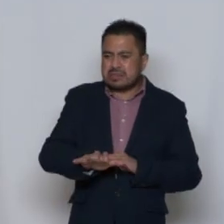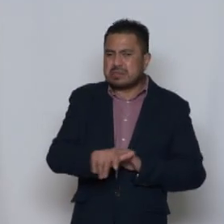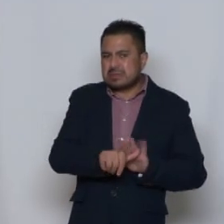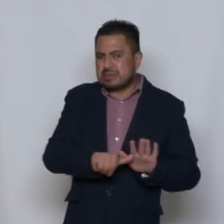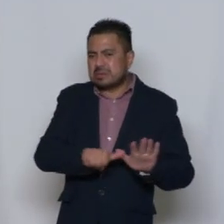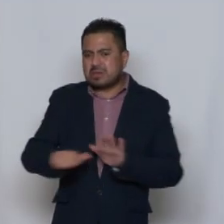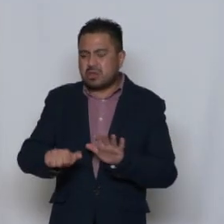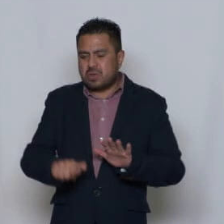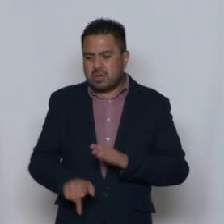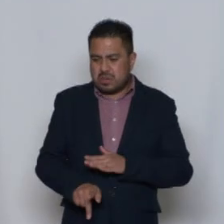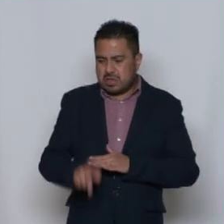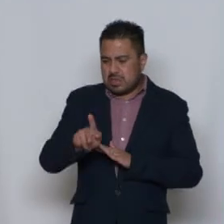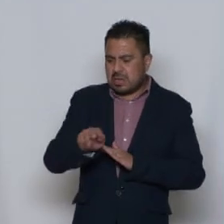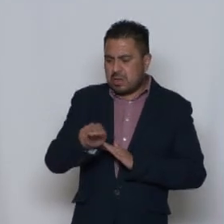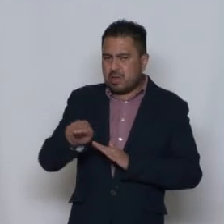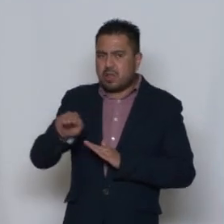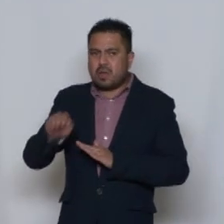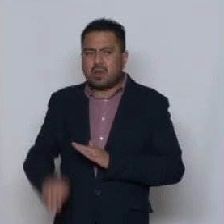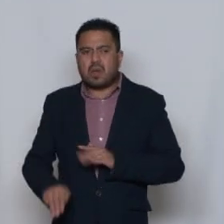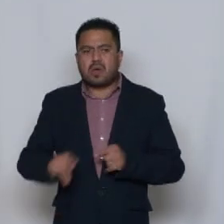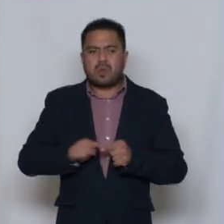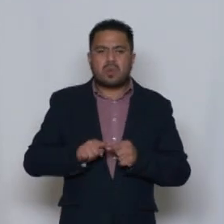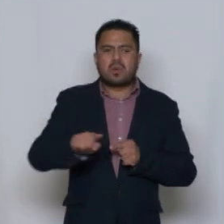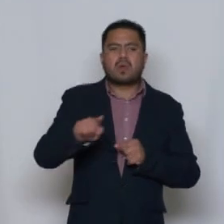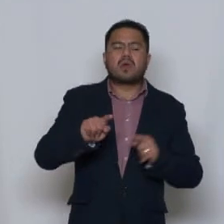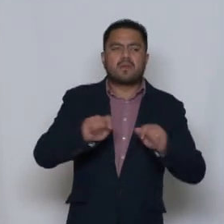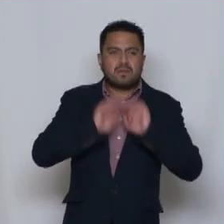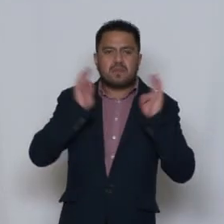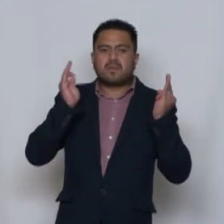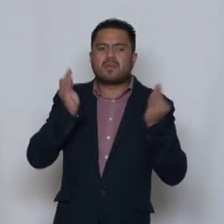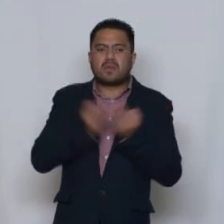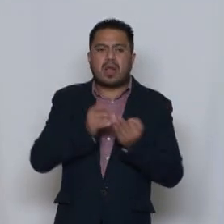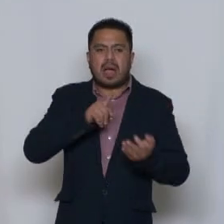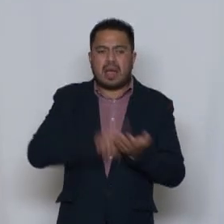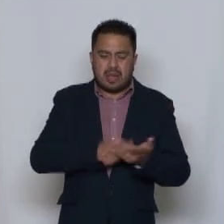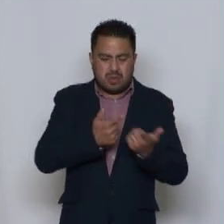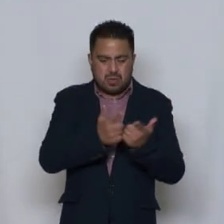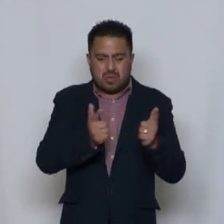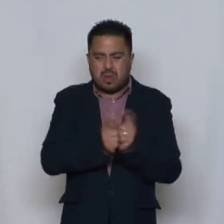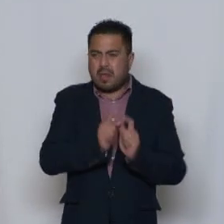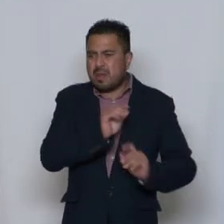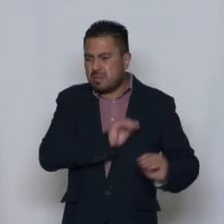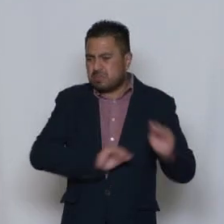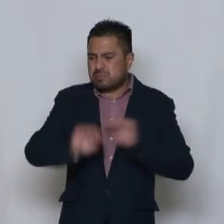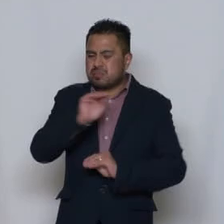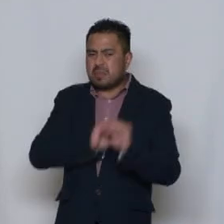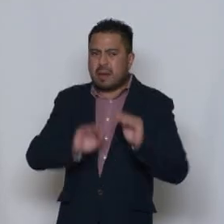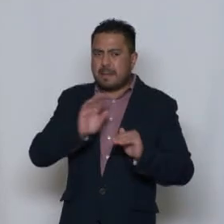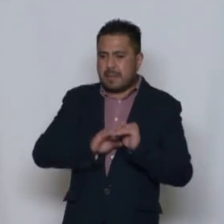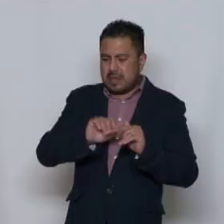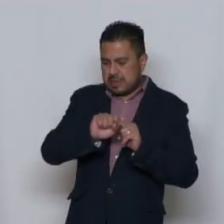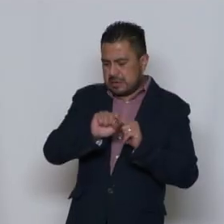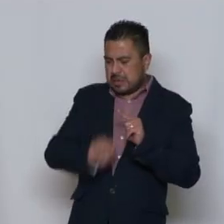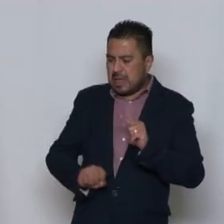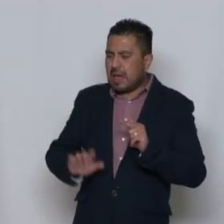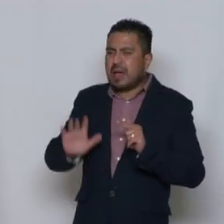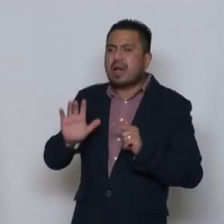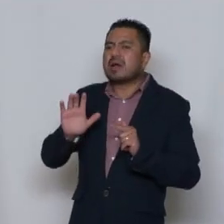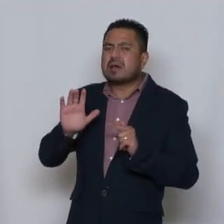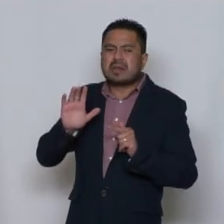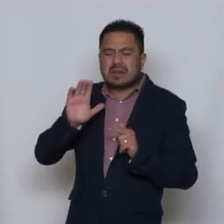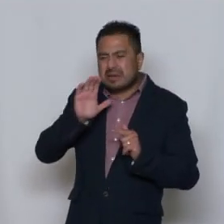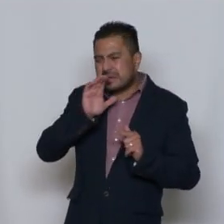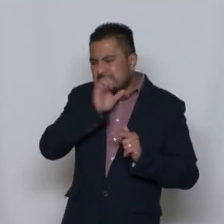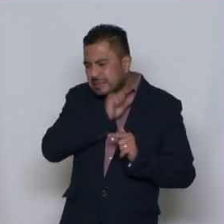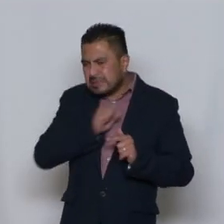600 kilómetros de distancia más o menos y van formando bandadas que primero se mueven hacia la parte baja y cálida. Es ahí donde